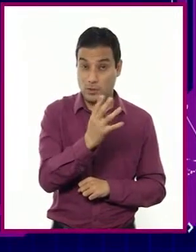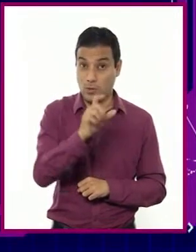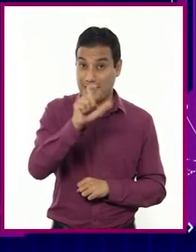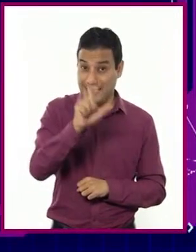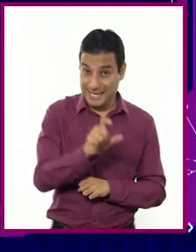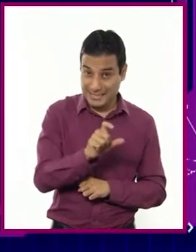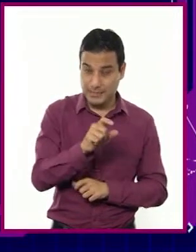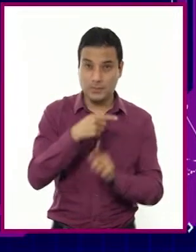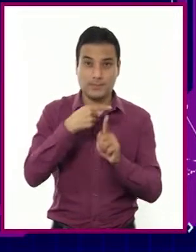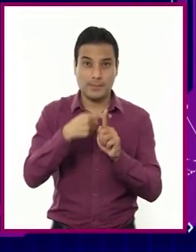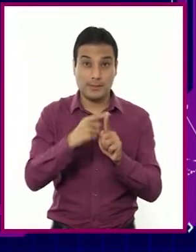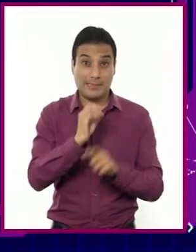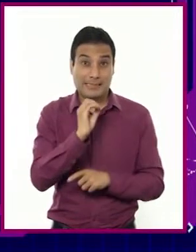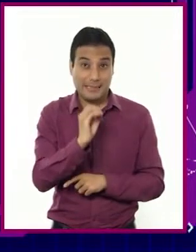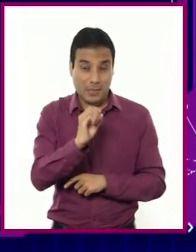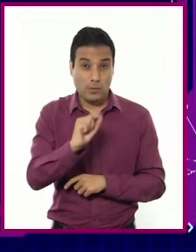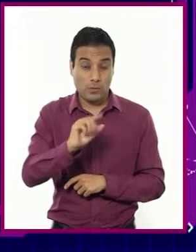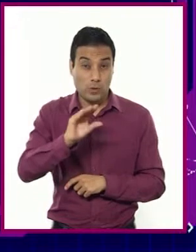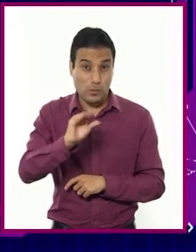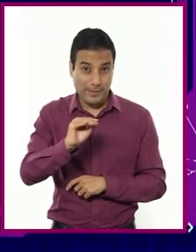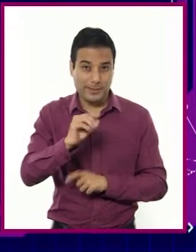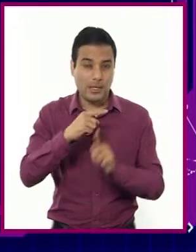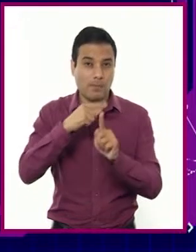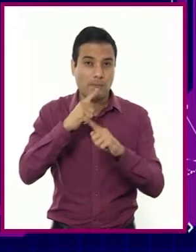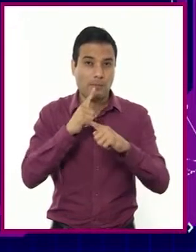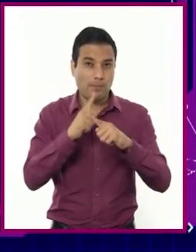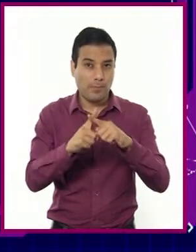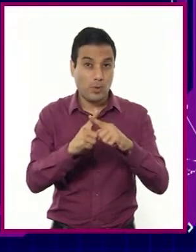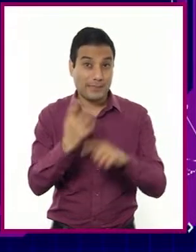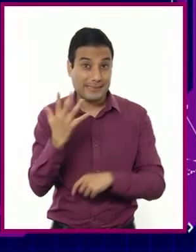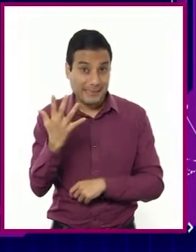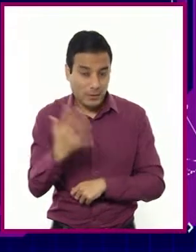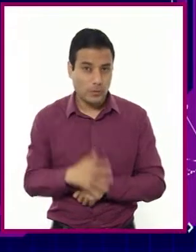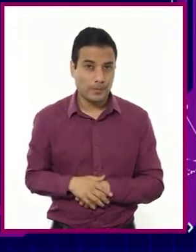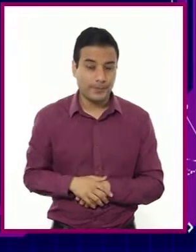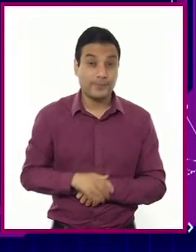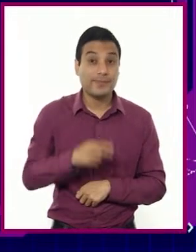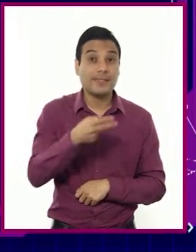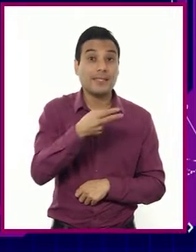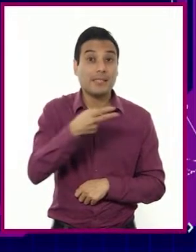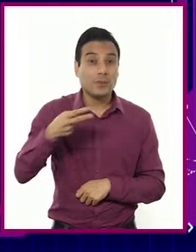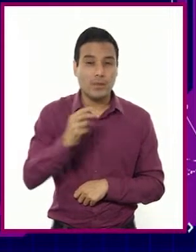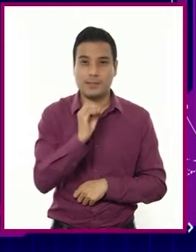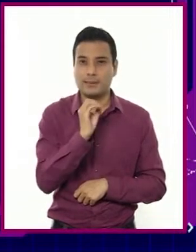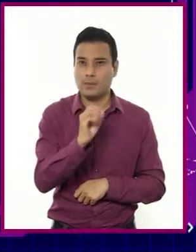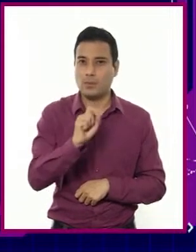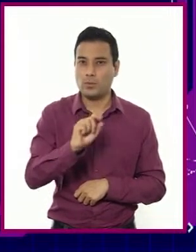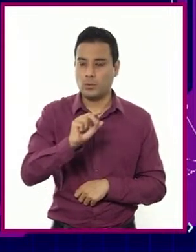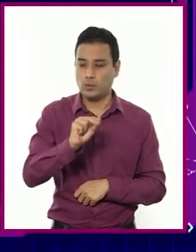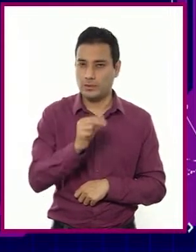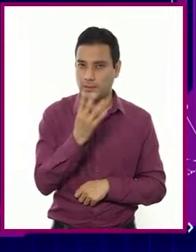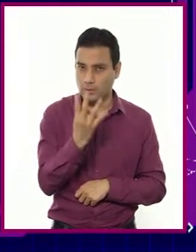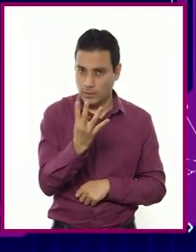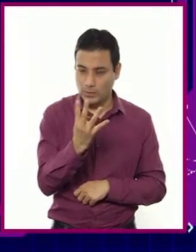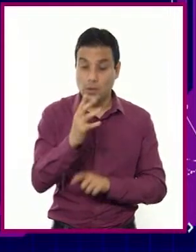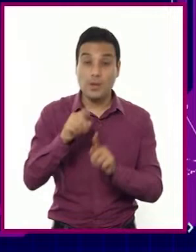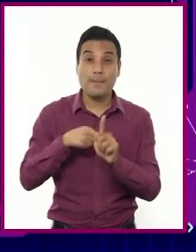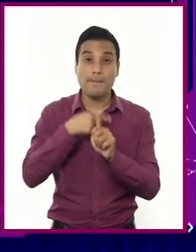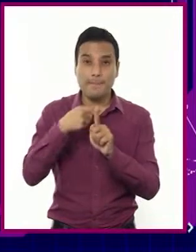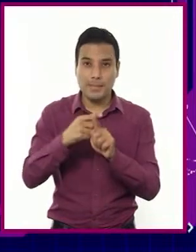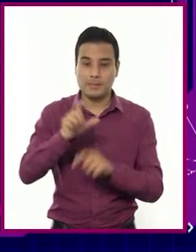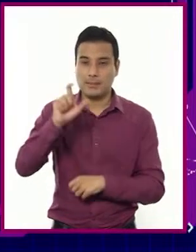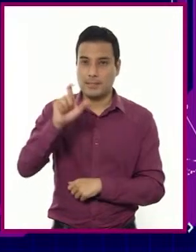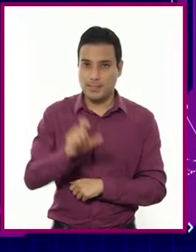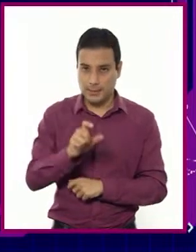0.74x más 0.90 por 5 igual a 0.84 por la suma de x